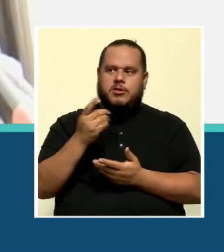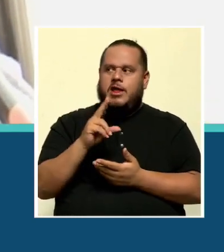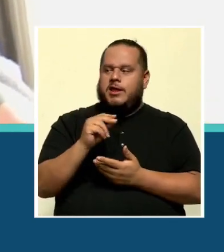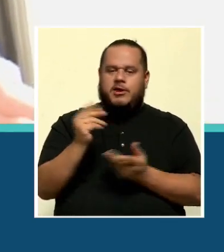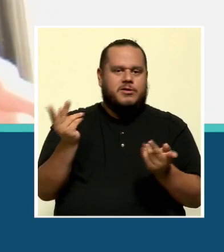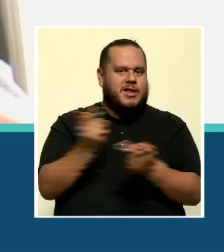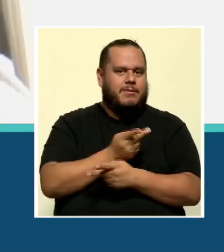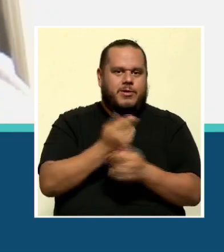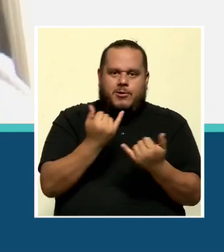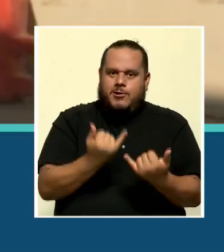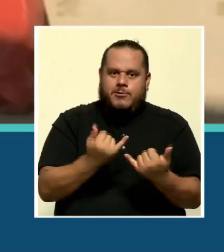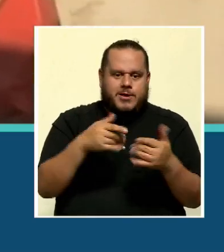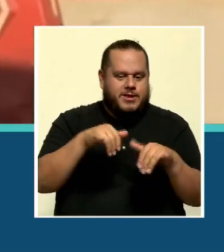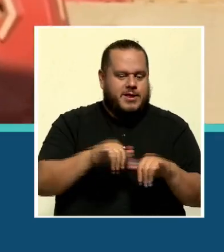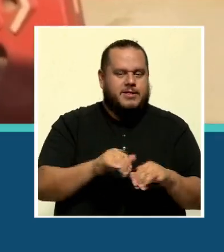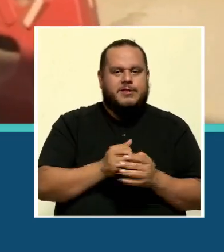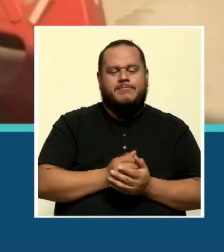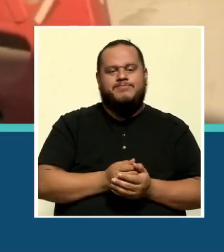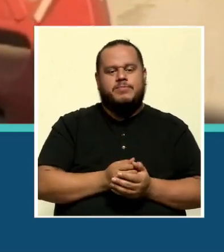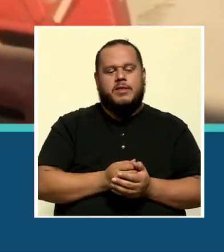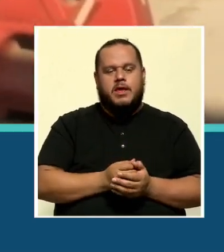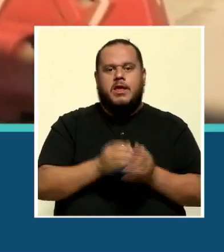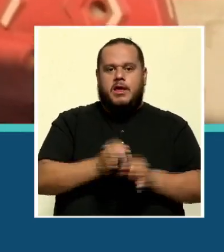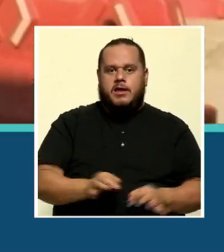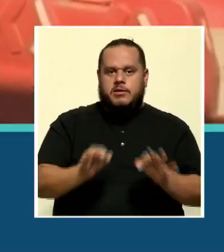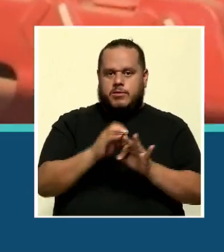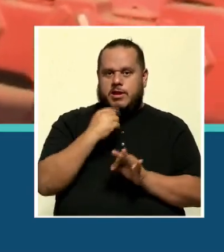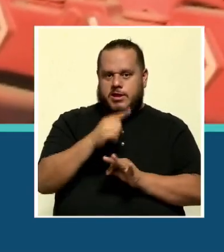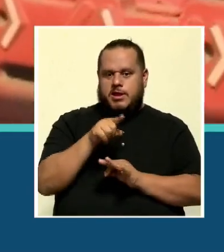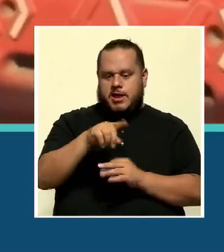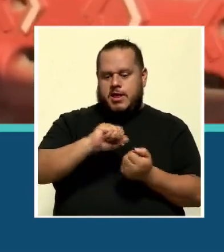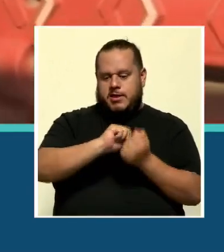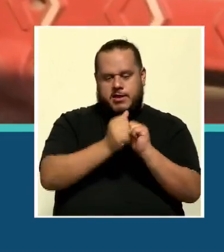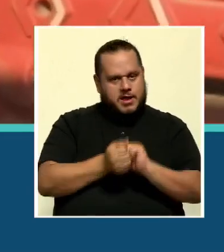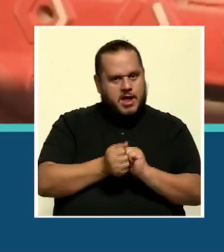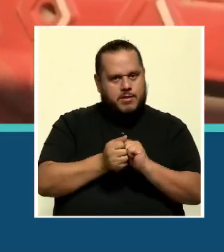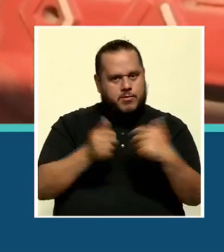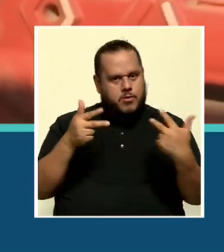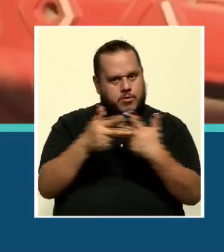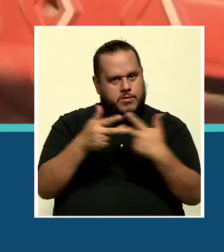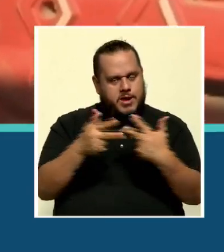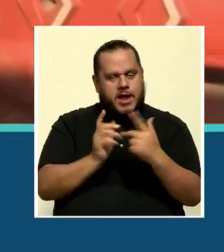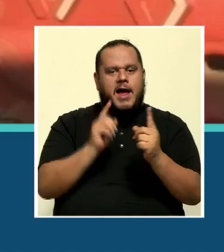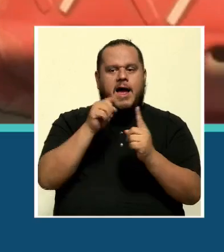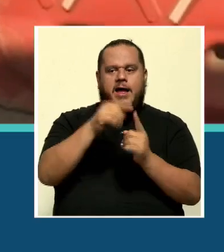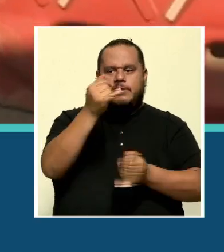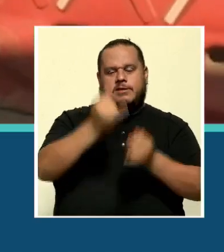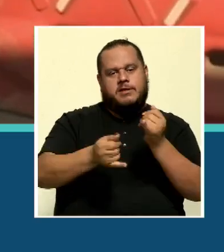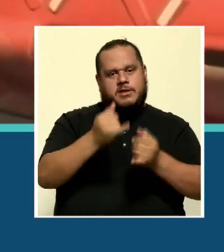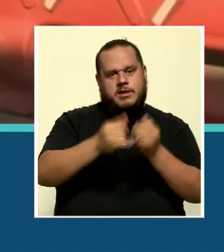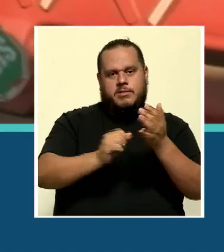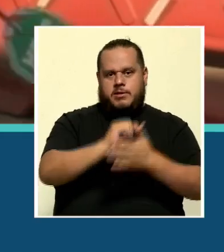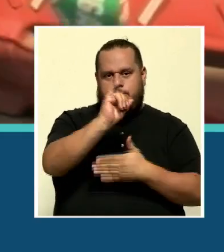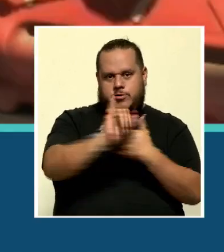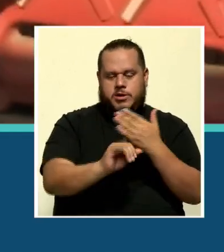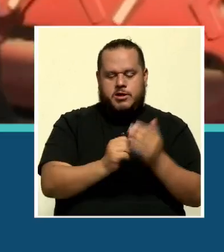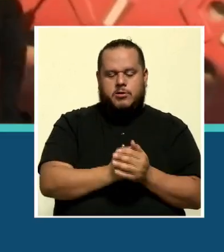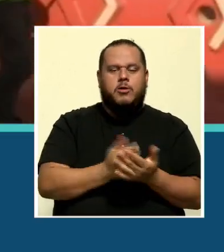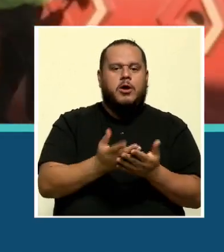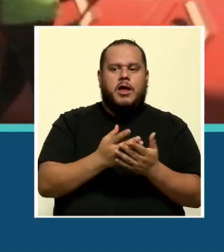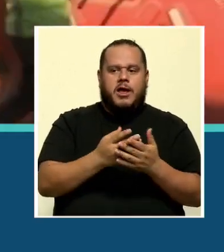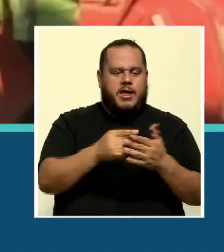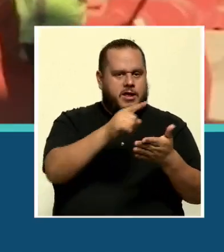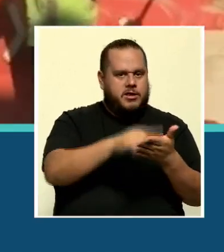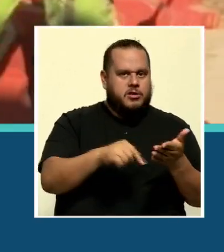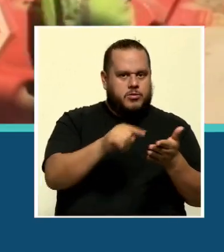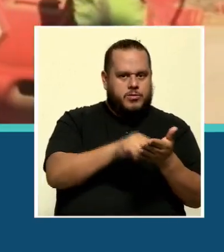sea peor de lo que está. Es importante indicar que este cambio vial se mantendrá hasta la conclusión del proyecto. Suprime el